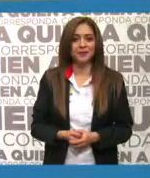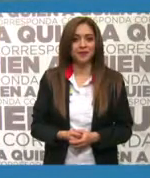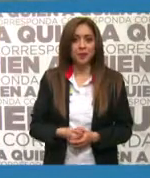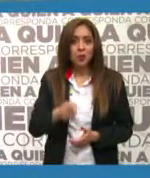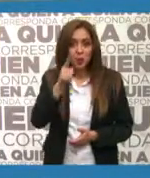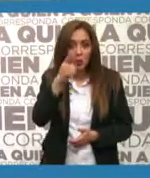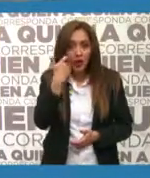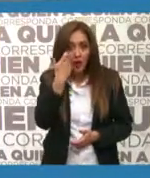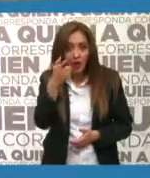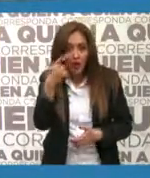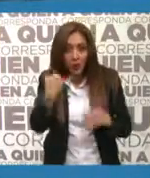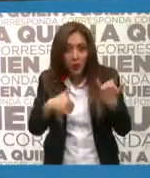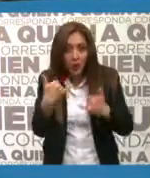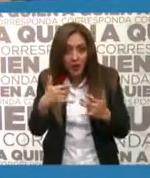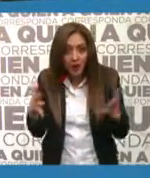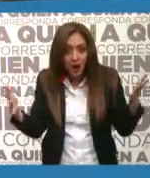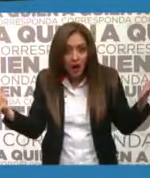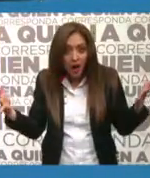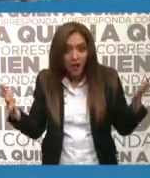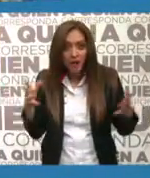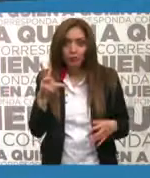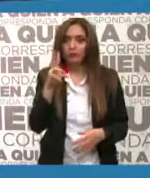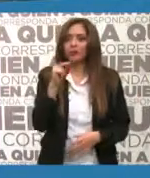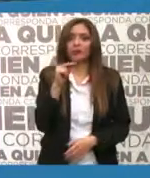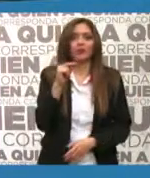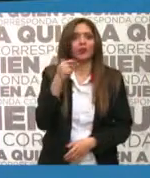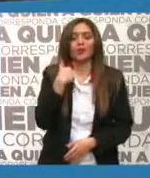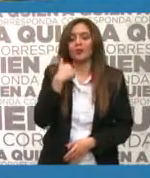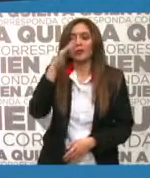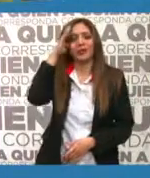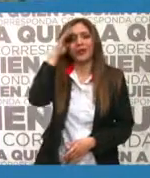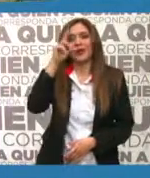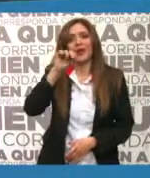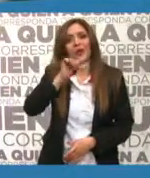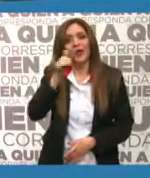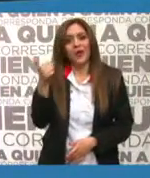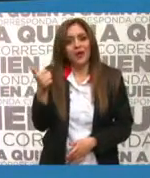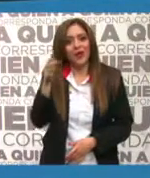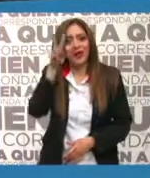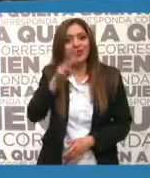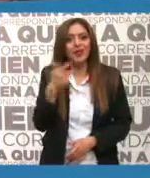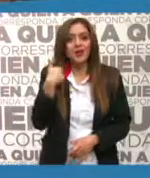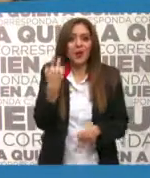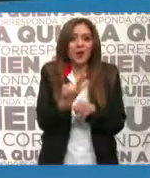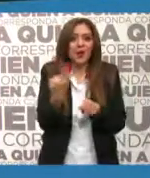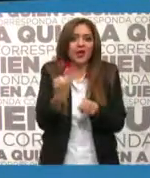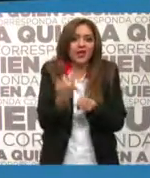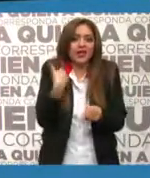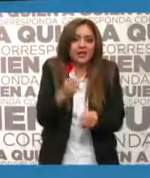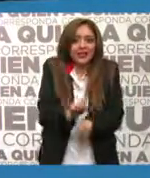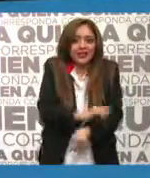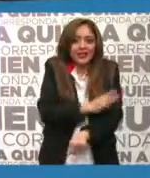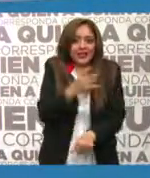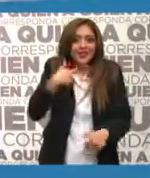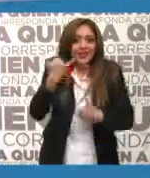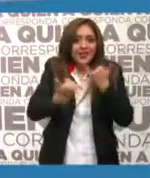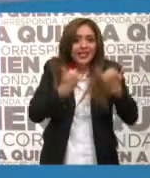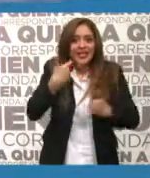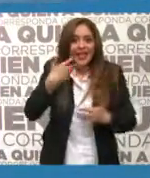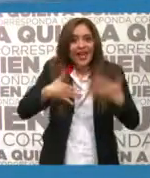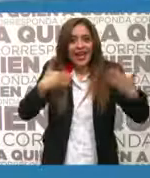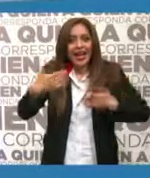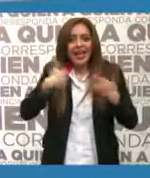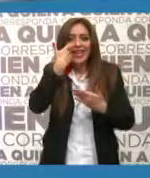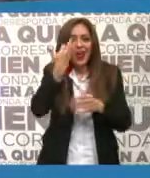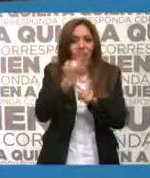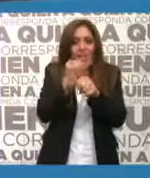¿Esperabas este regalo? No. ¿Y qué sientes? Siento alegría y mucha emoción por armarlo.